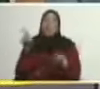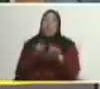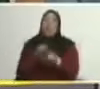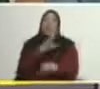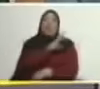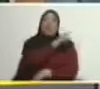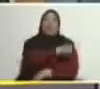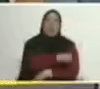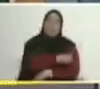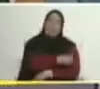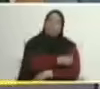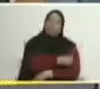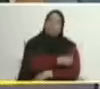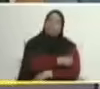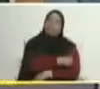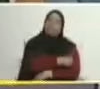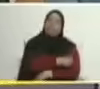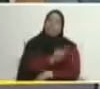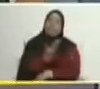Palestina